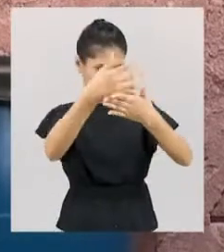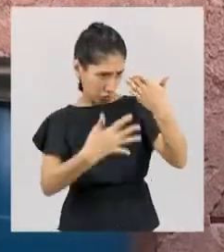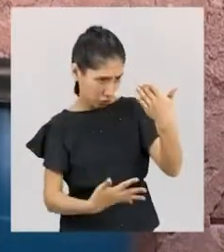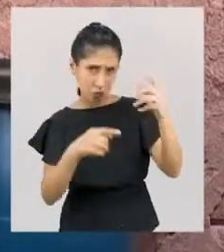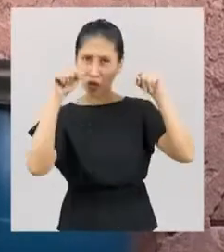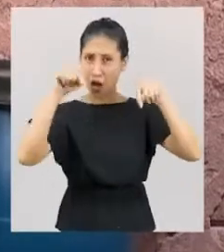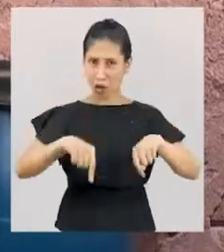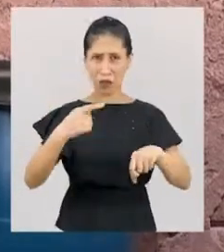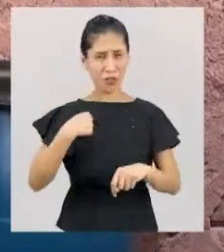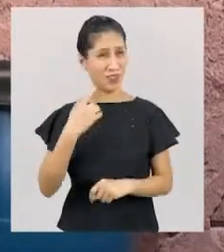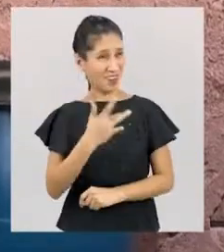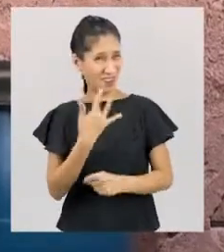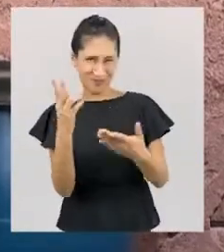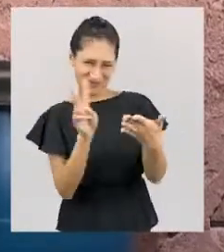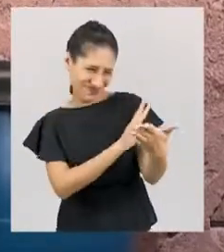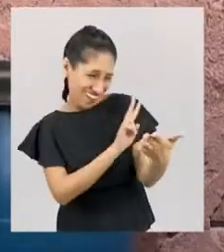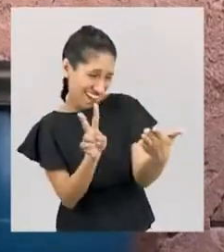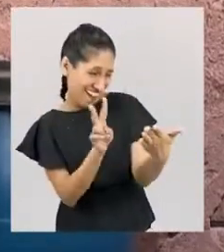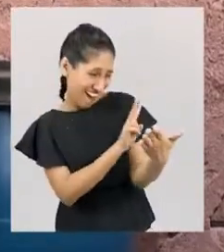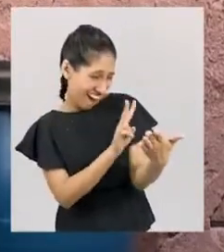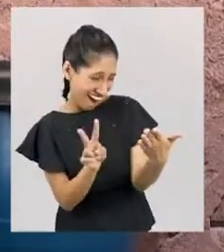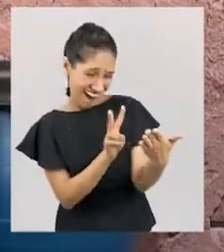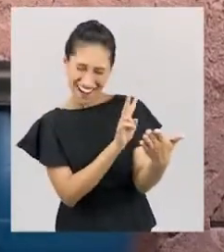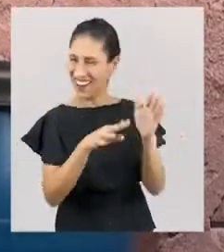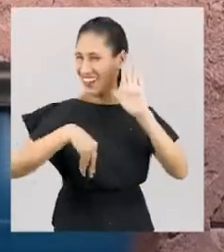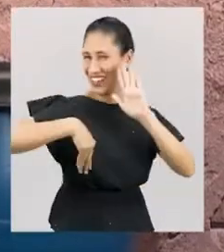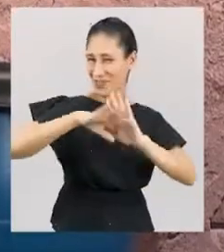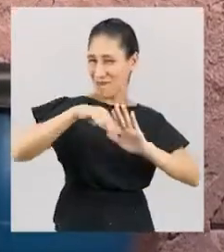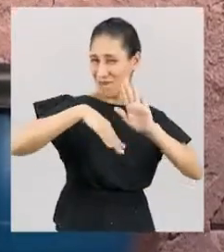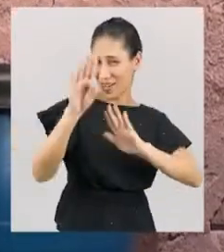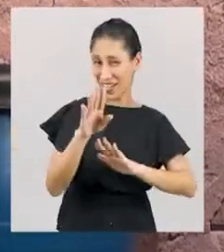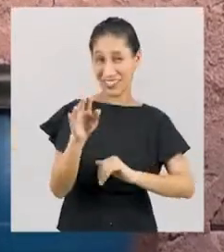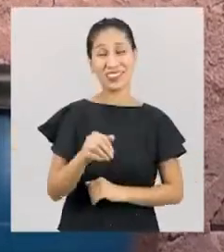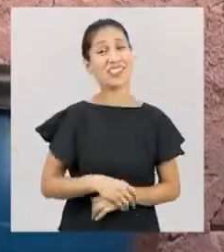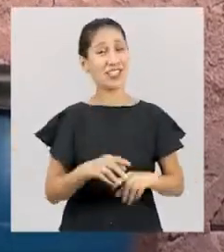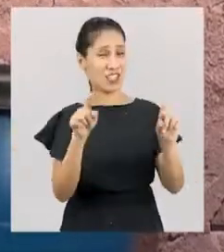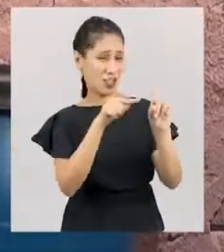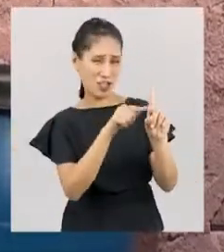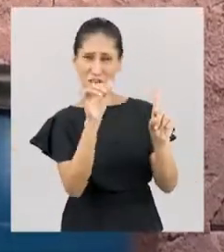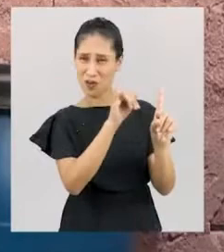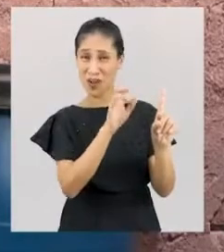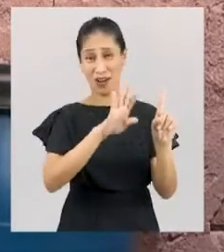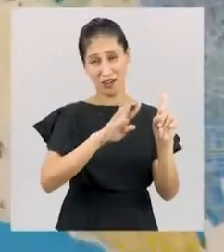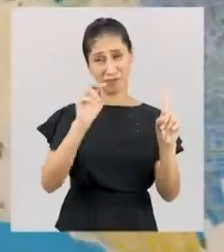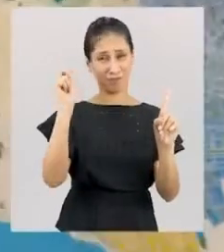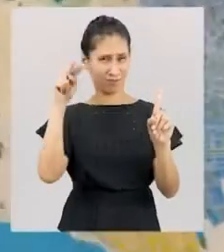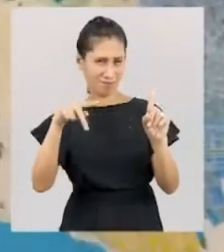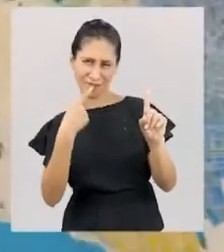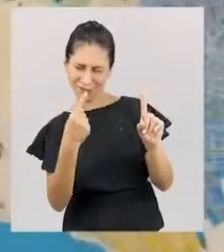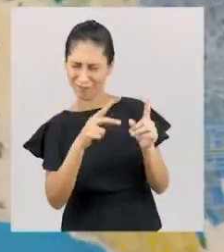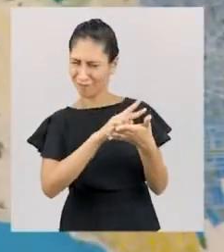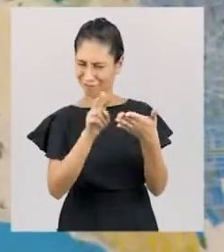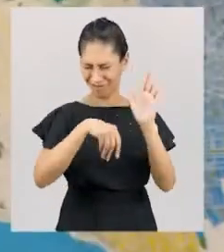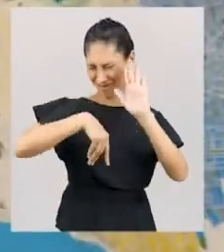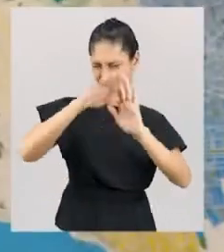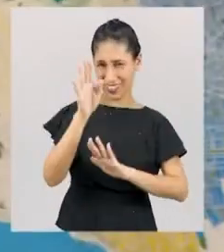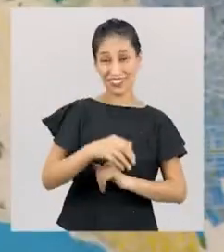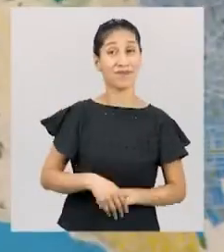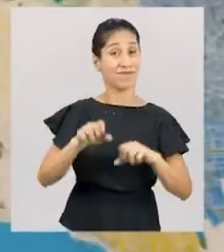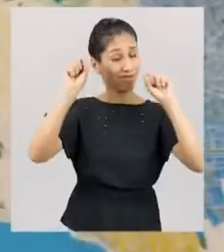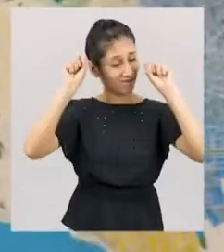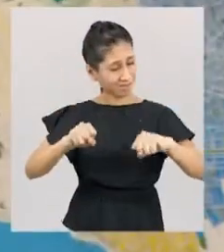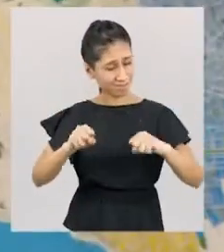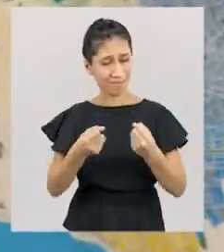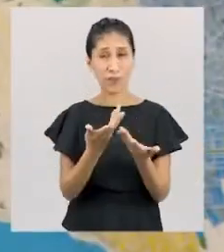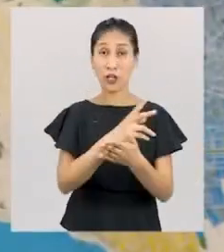estos textos, ahora estoy mucho más motivado a leer mucho más, como dijo nuestro buen amigo Franco. Por supuesto, chicas y chicos de